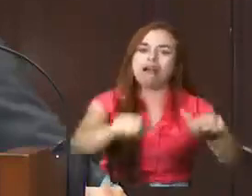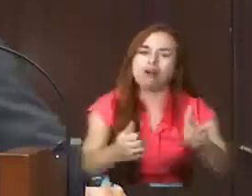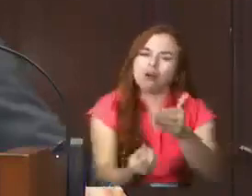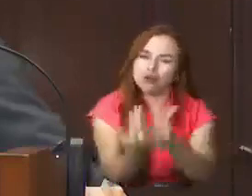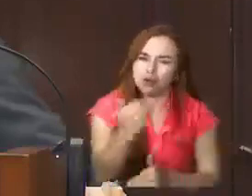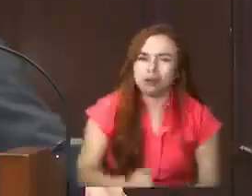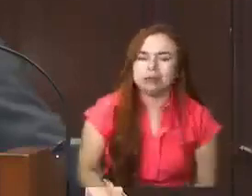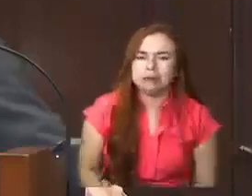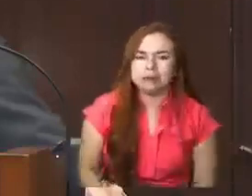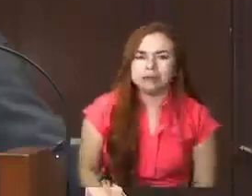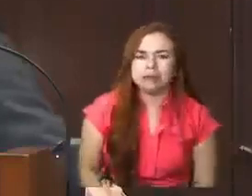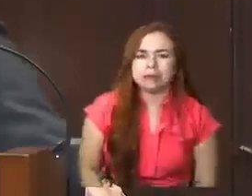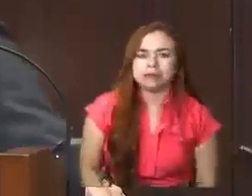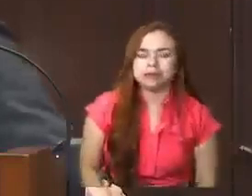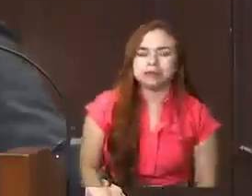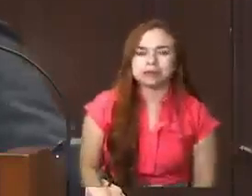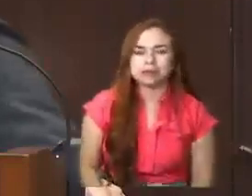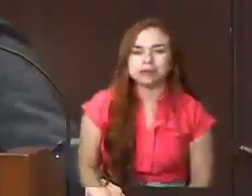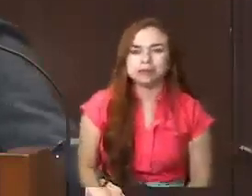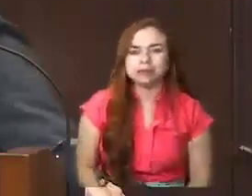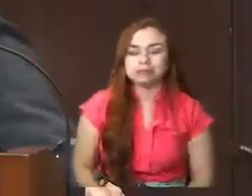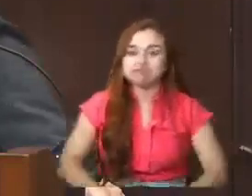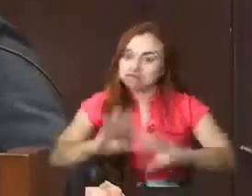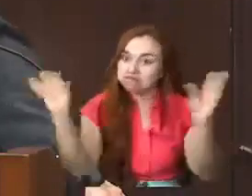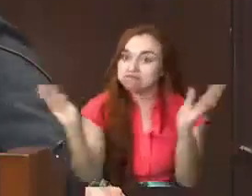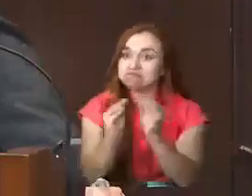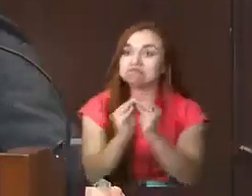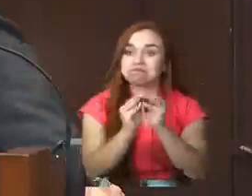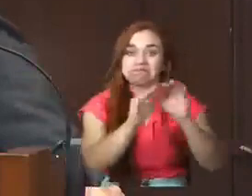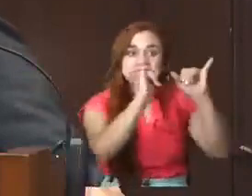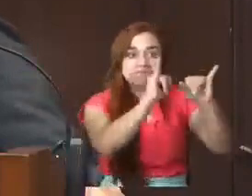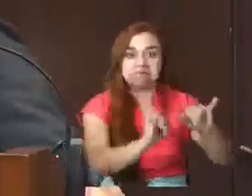Organismos e instituciones internacionales tienen visiones